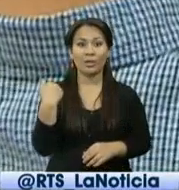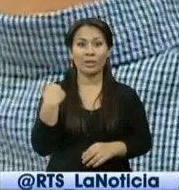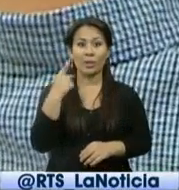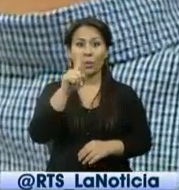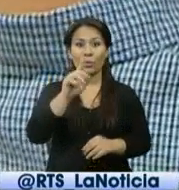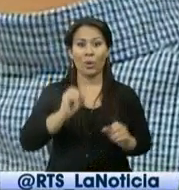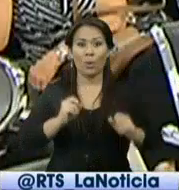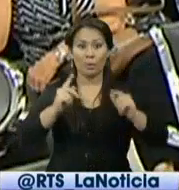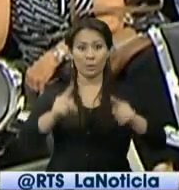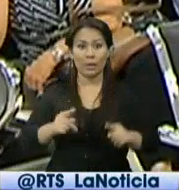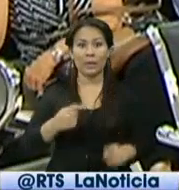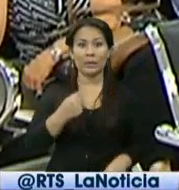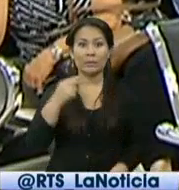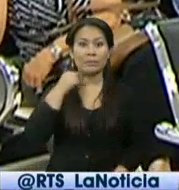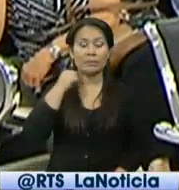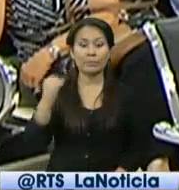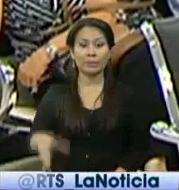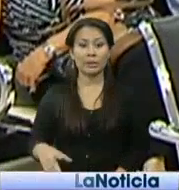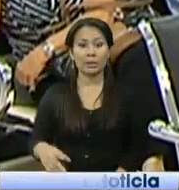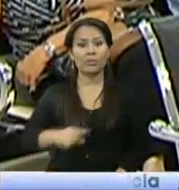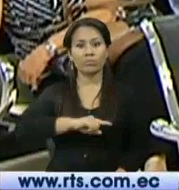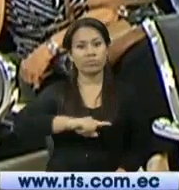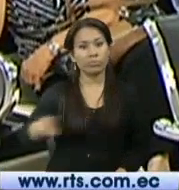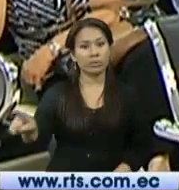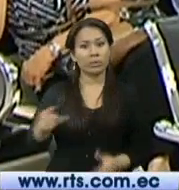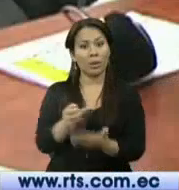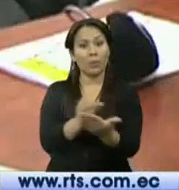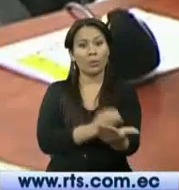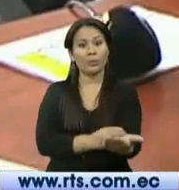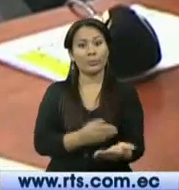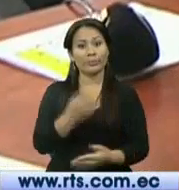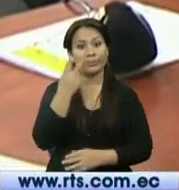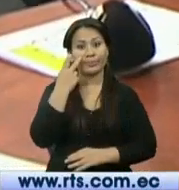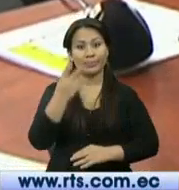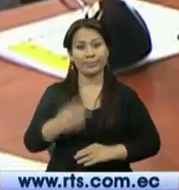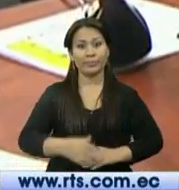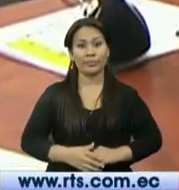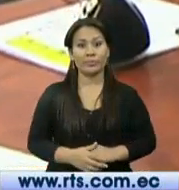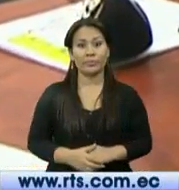oportunidad. Si reprueban, deberán hacer el curso, informó Luxiola Salazar.